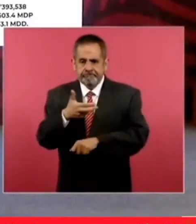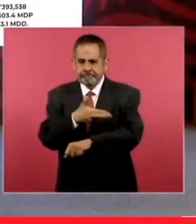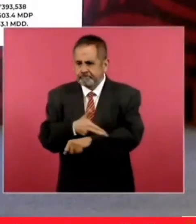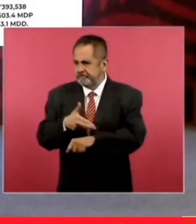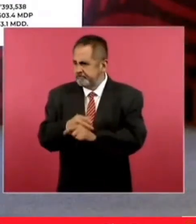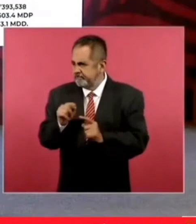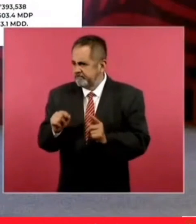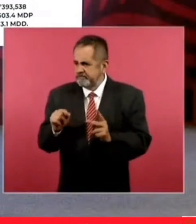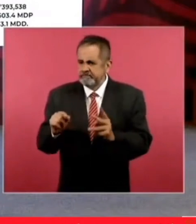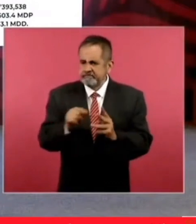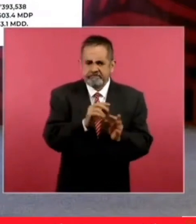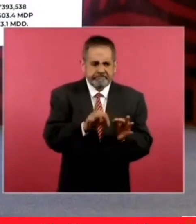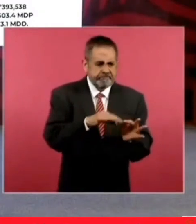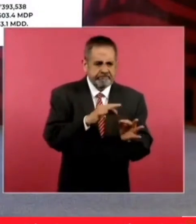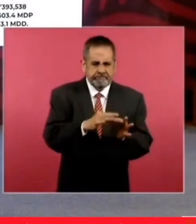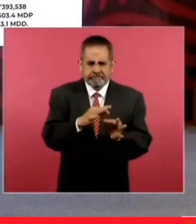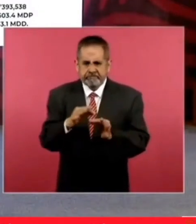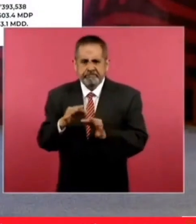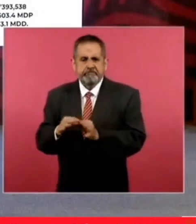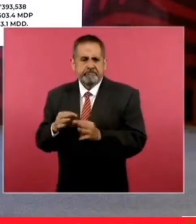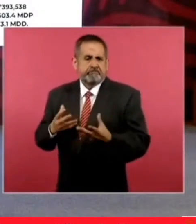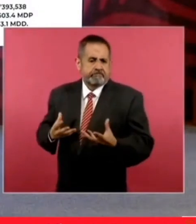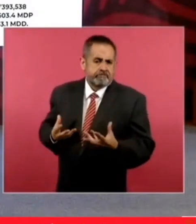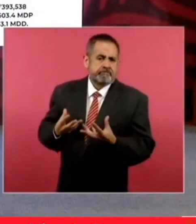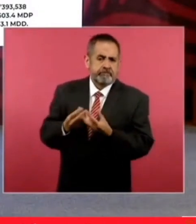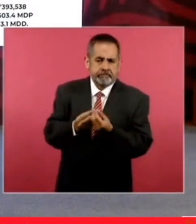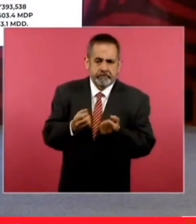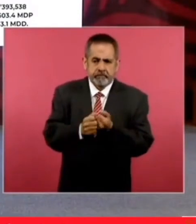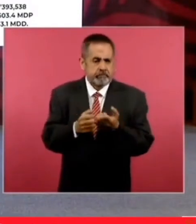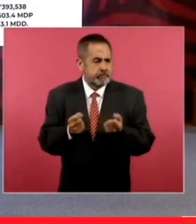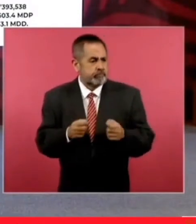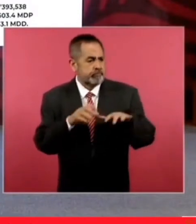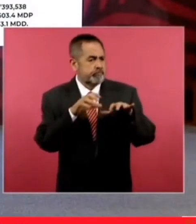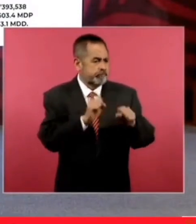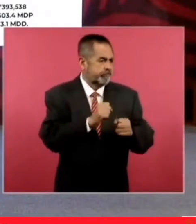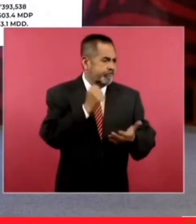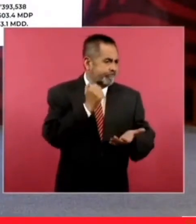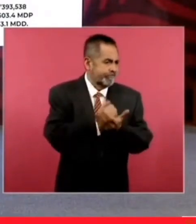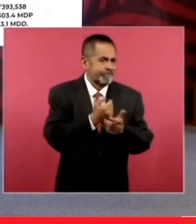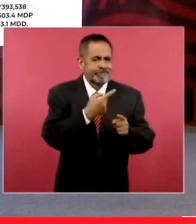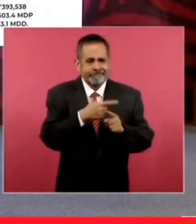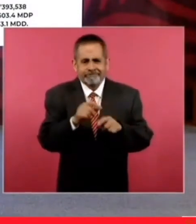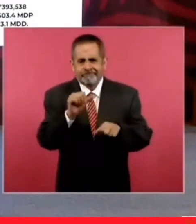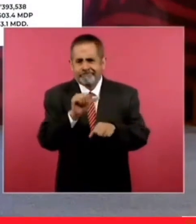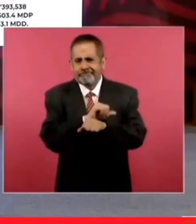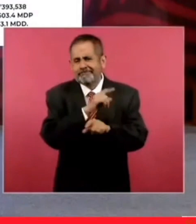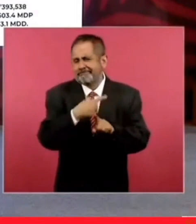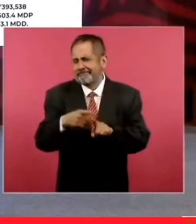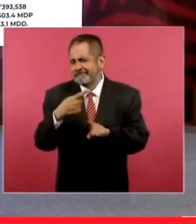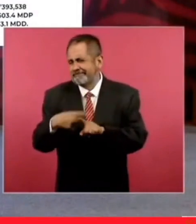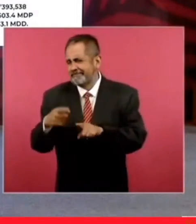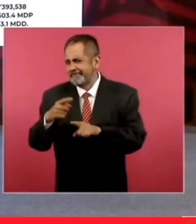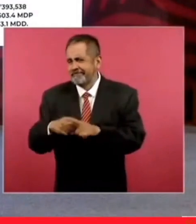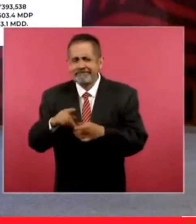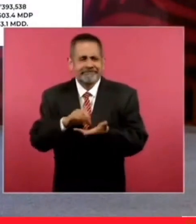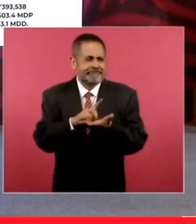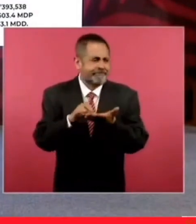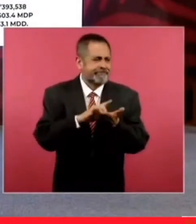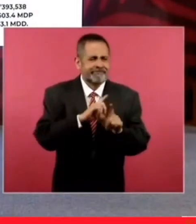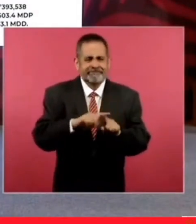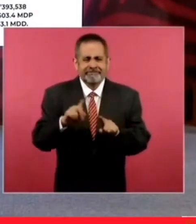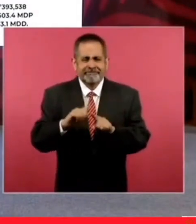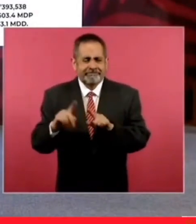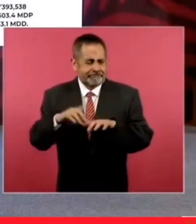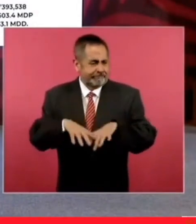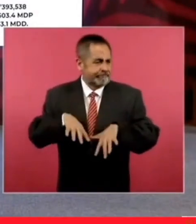como mencionaba todo como se une desde los detenidos las armas los cartuchos los vehículos los enervantes todo lo